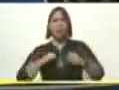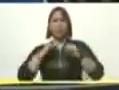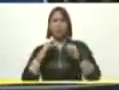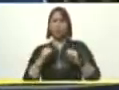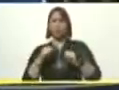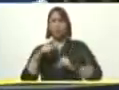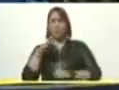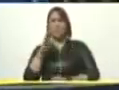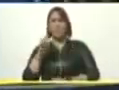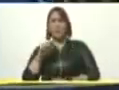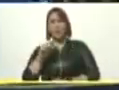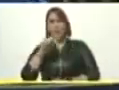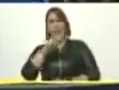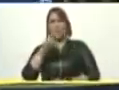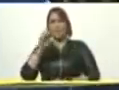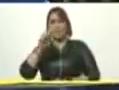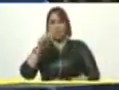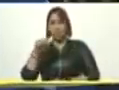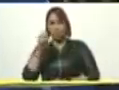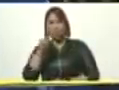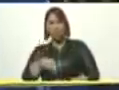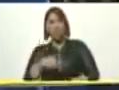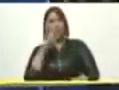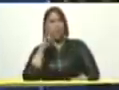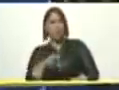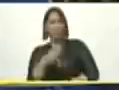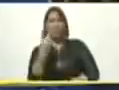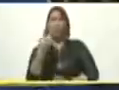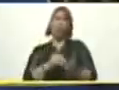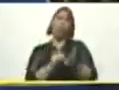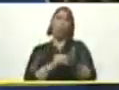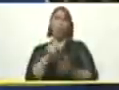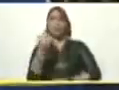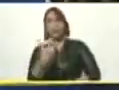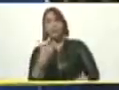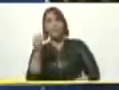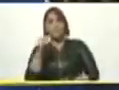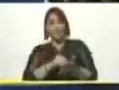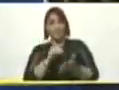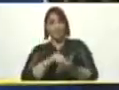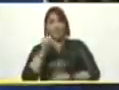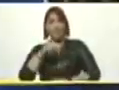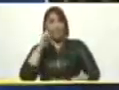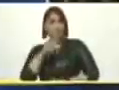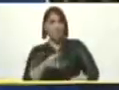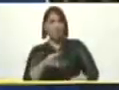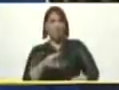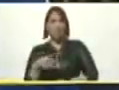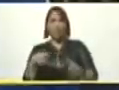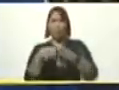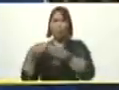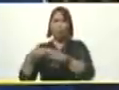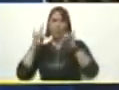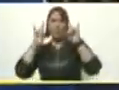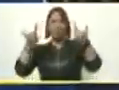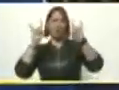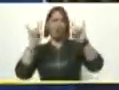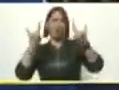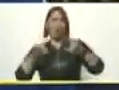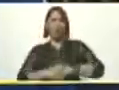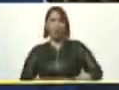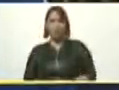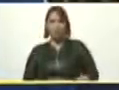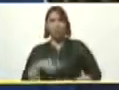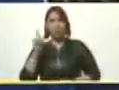Rey barreto allí lo vi dos o tres veces allí en el poliedro y vi también grupos de rock famosos que